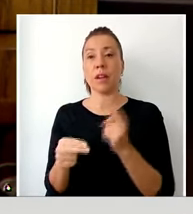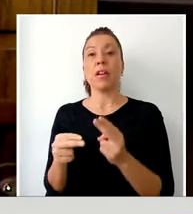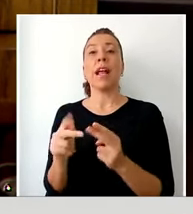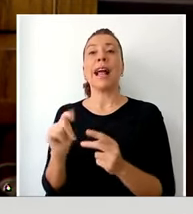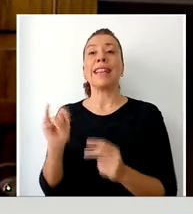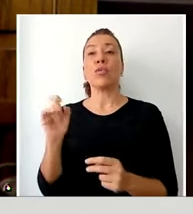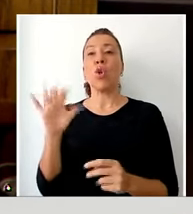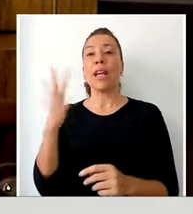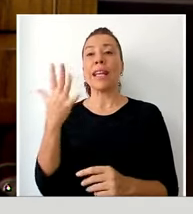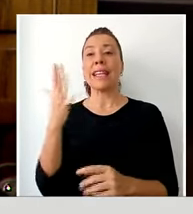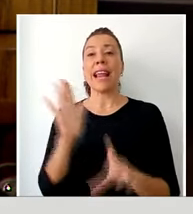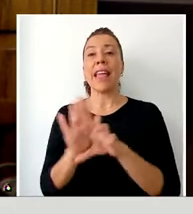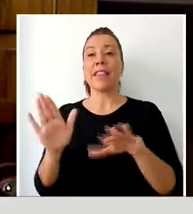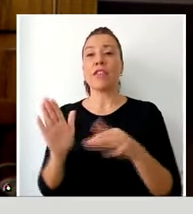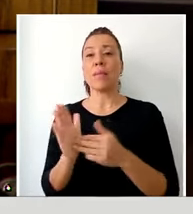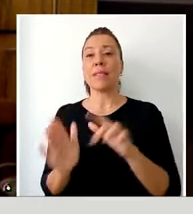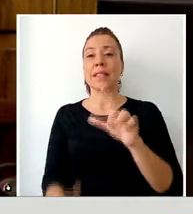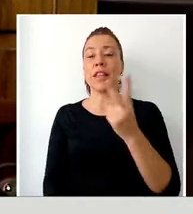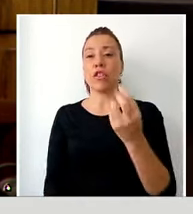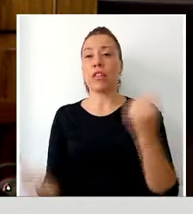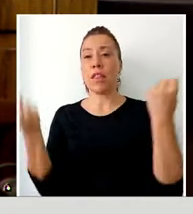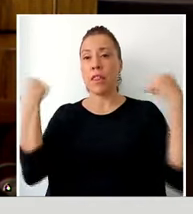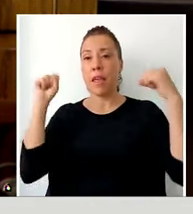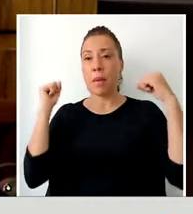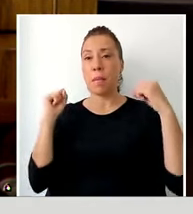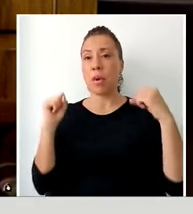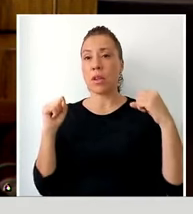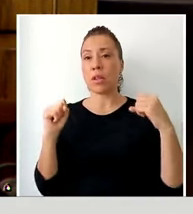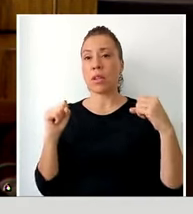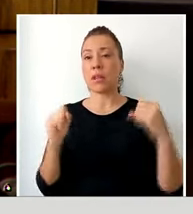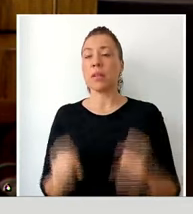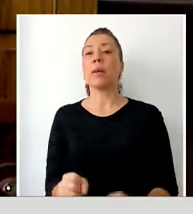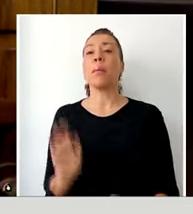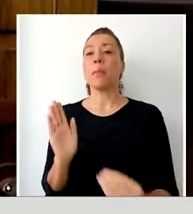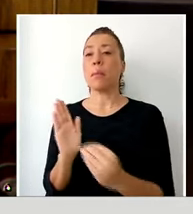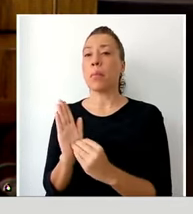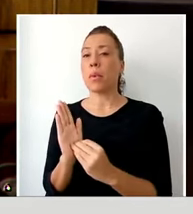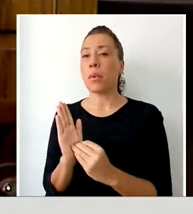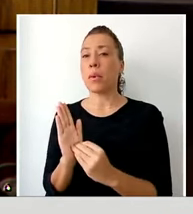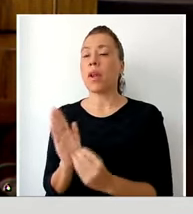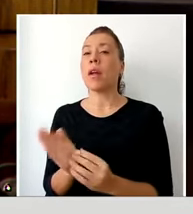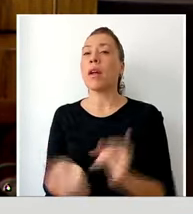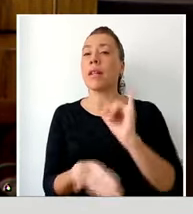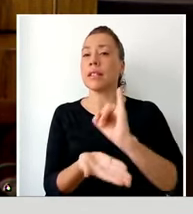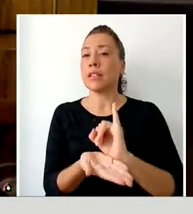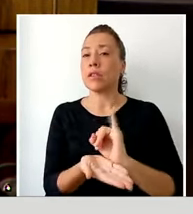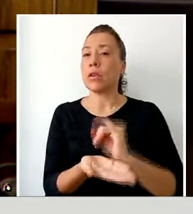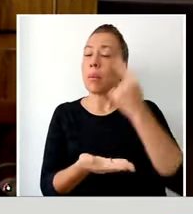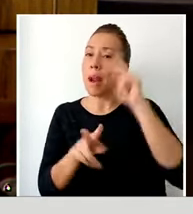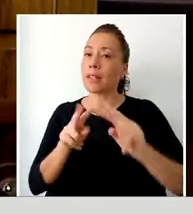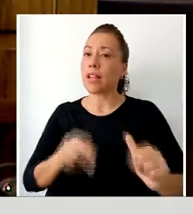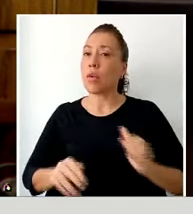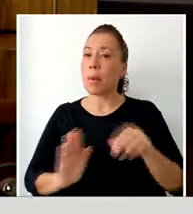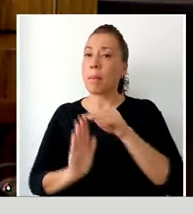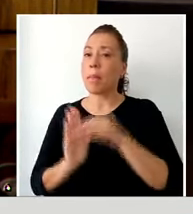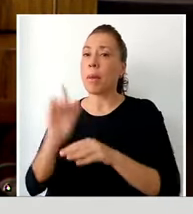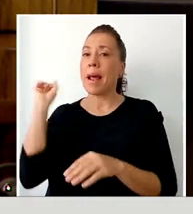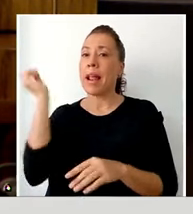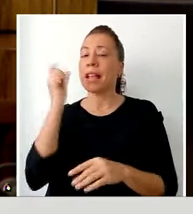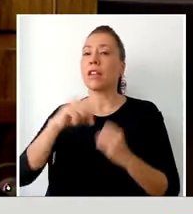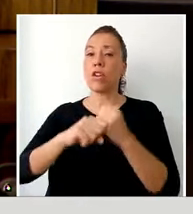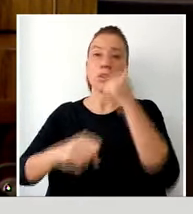19.0712 del deporte instaurado instaurando una institucionalidad para la ejecución de programas nacional antidopaje